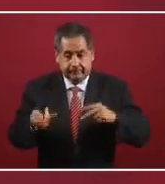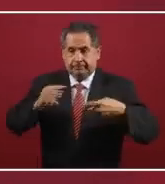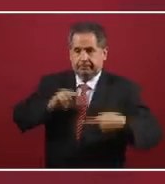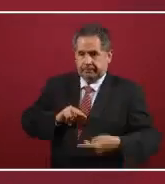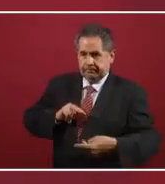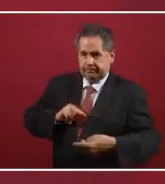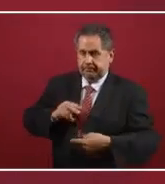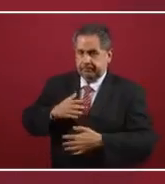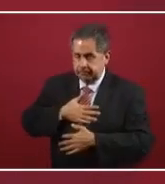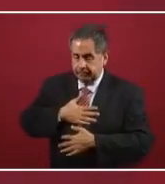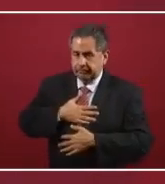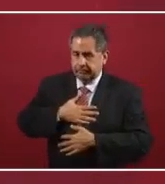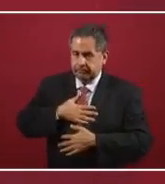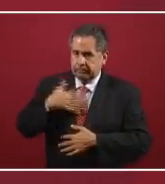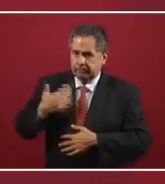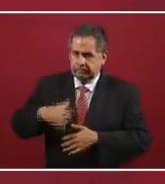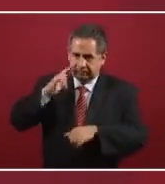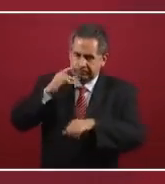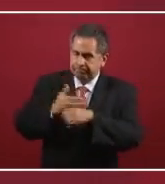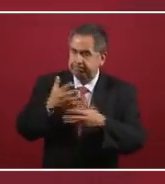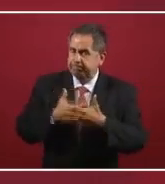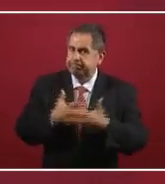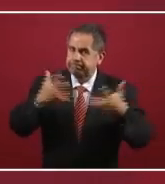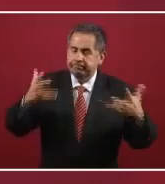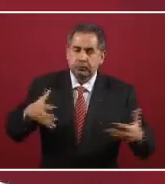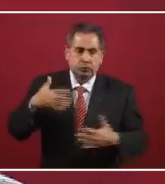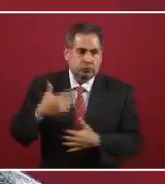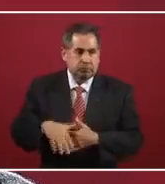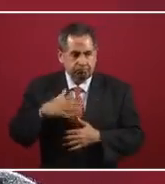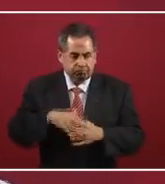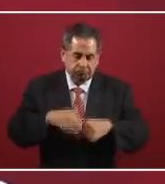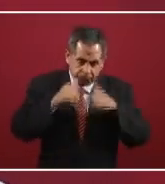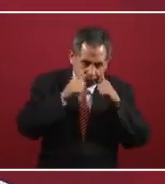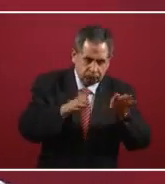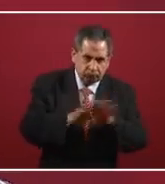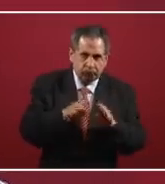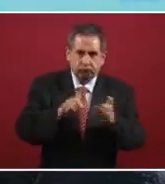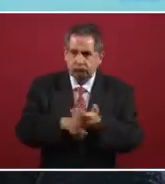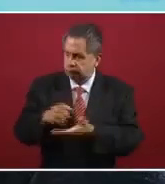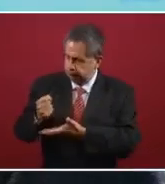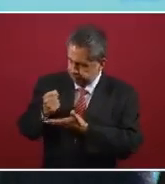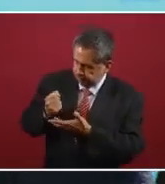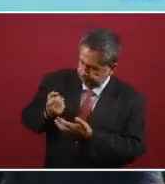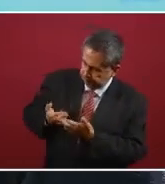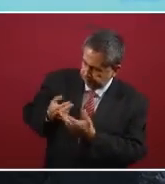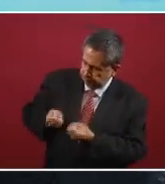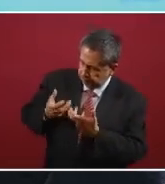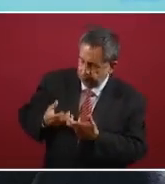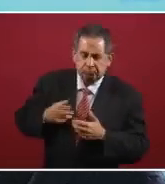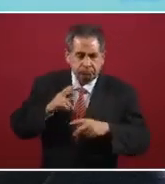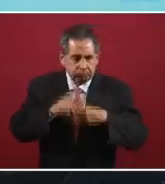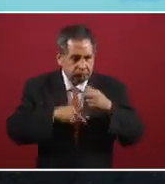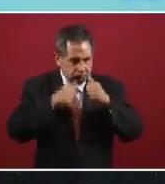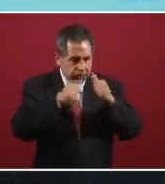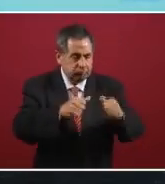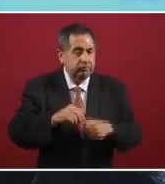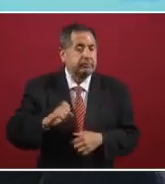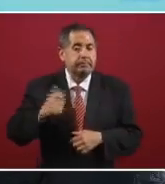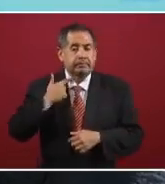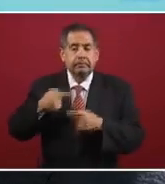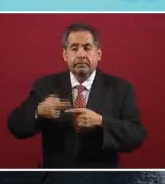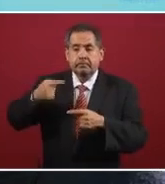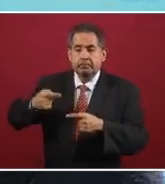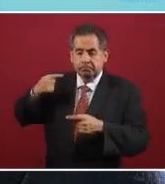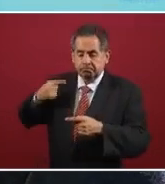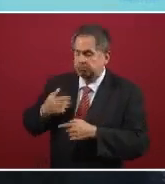doy cuenta de qué tamaño es el problema realmente y cuáles son los recursos con los que contamos. Quiero decir que mis predecesores han hecho un